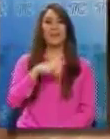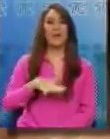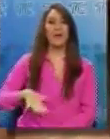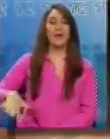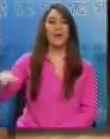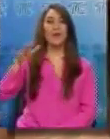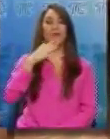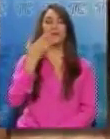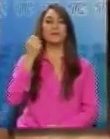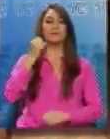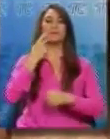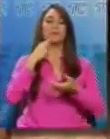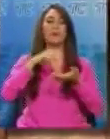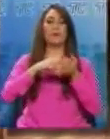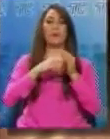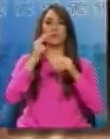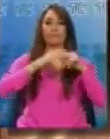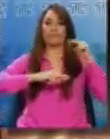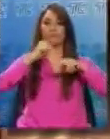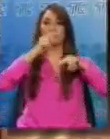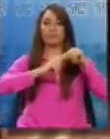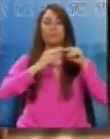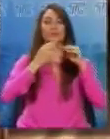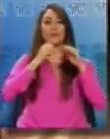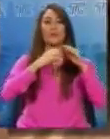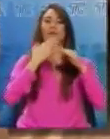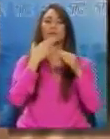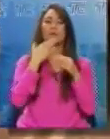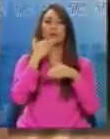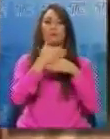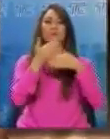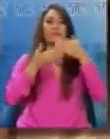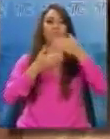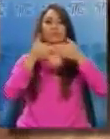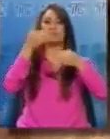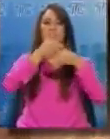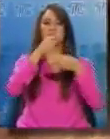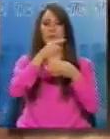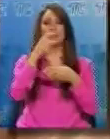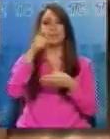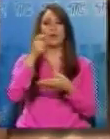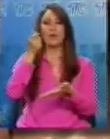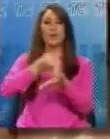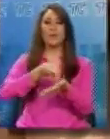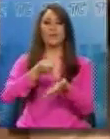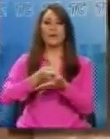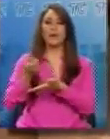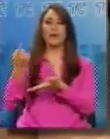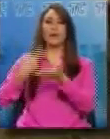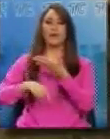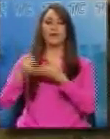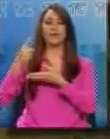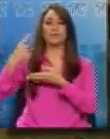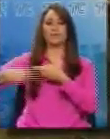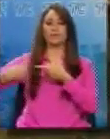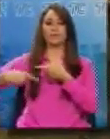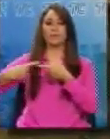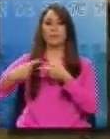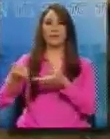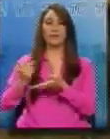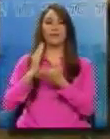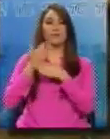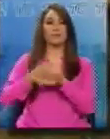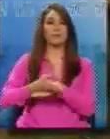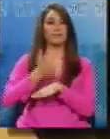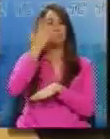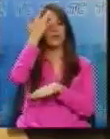es cemento y concreto requiere mucha agua, y no agua salada. Entonces, por un lado compramos una planta desalinizadora, después porque